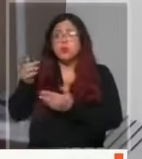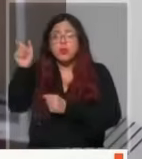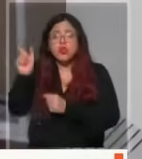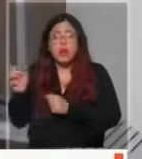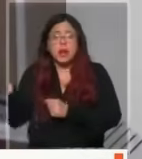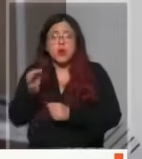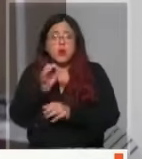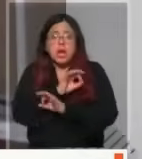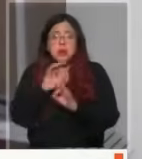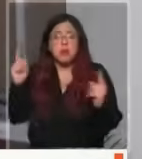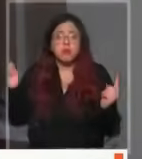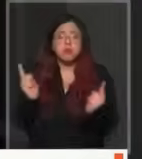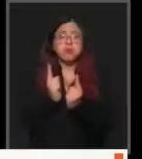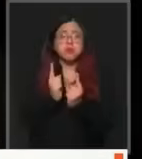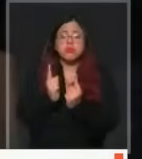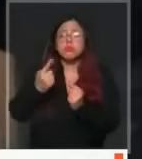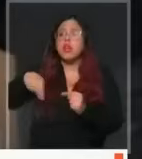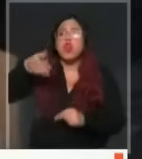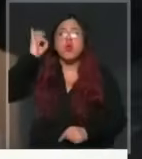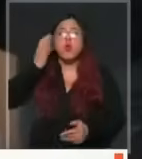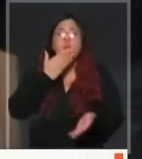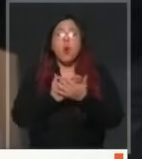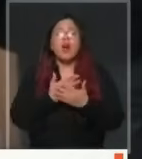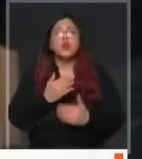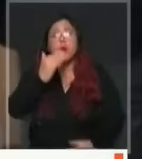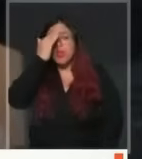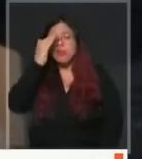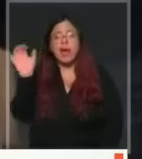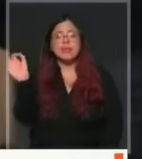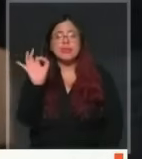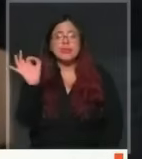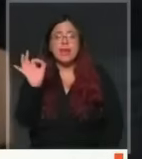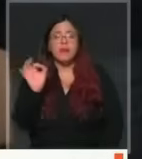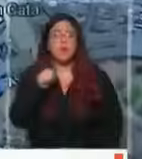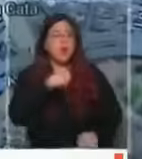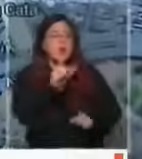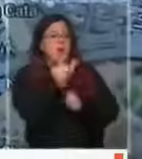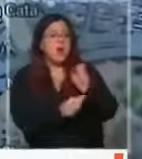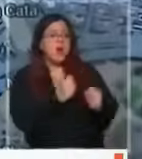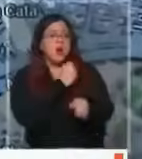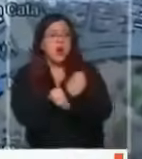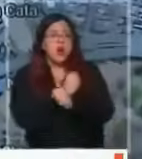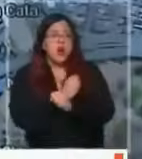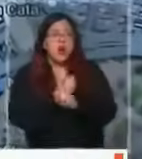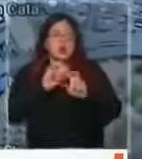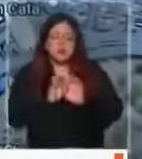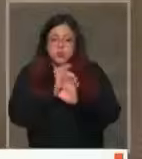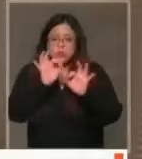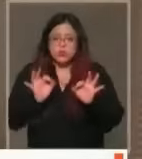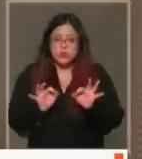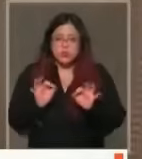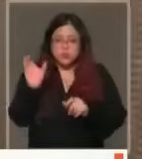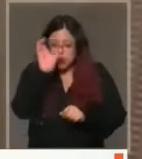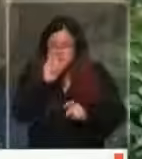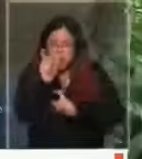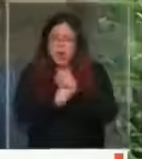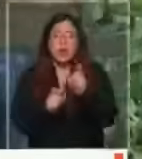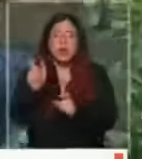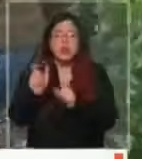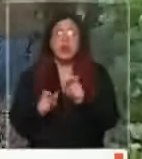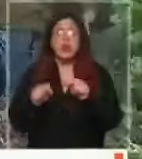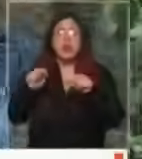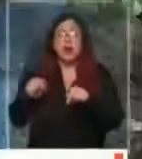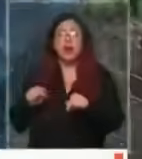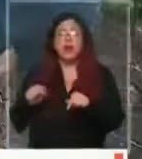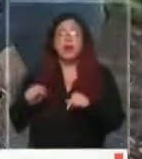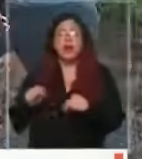habían quedado así para el día sábado. Para carabineros del CEP, especializados en la búsqueda de personas, desde el principio